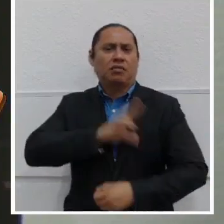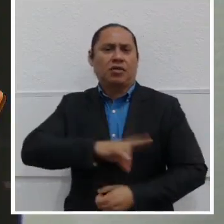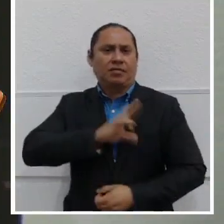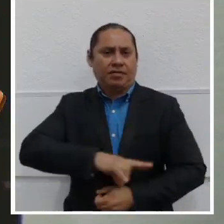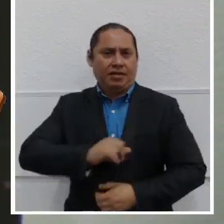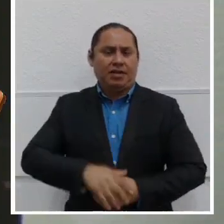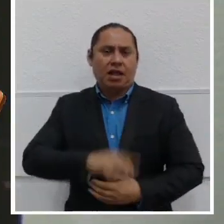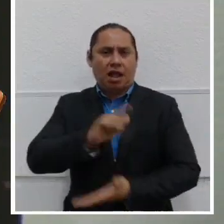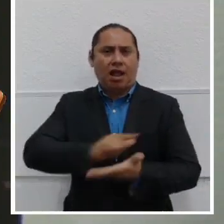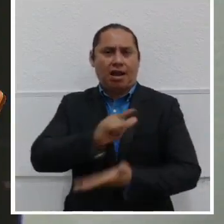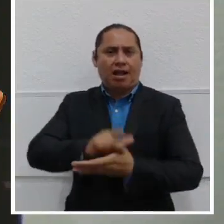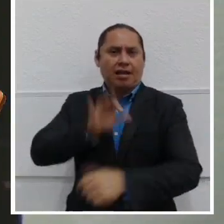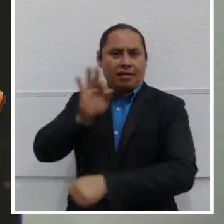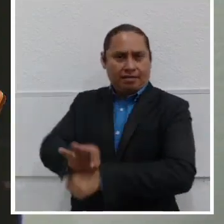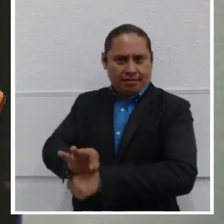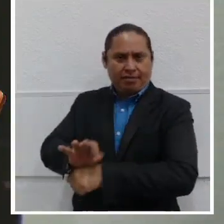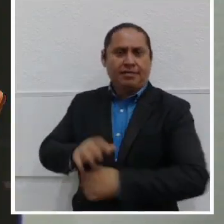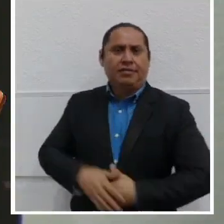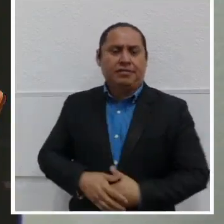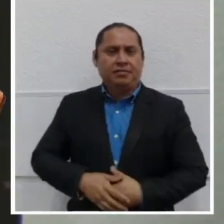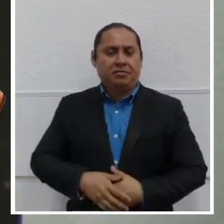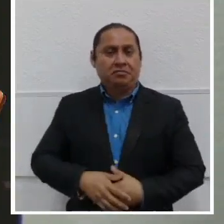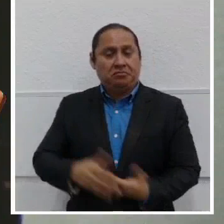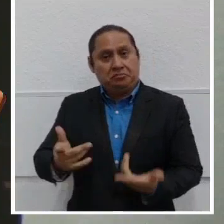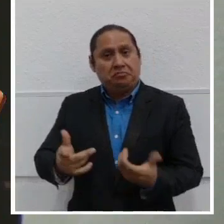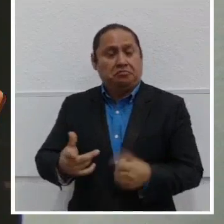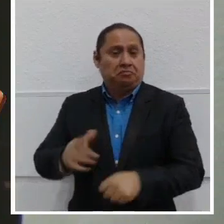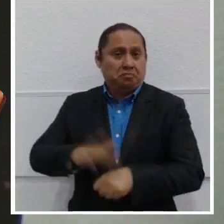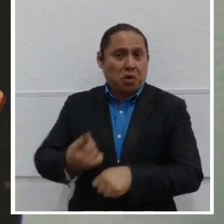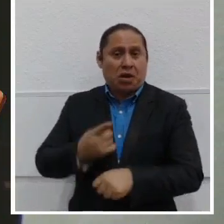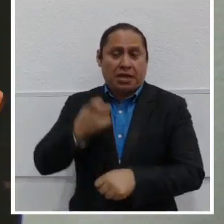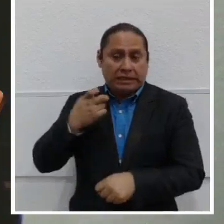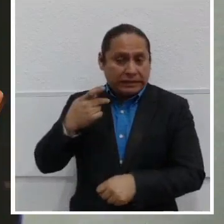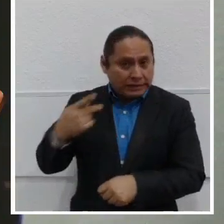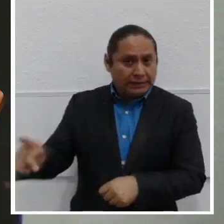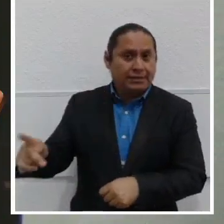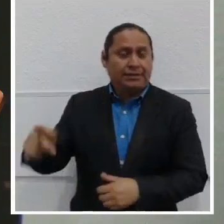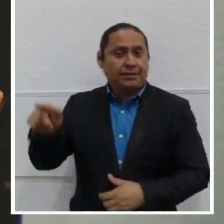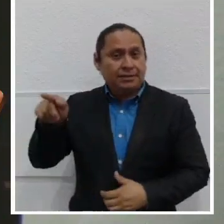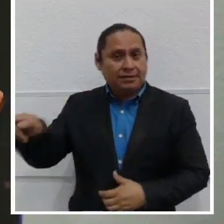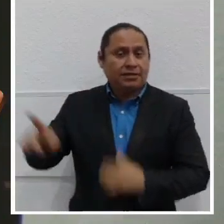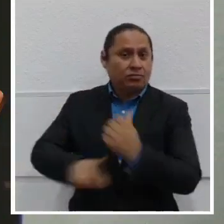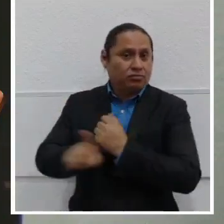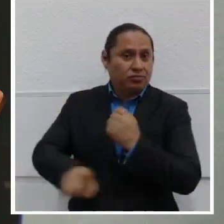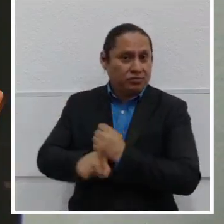la ley lo protegió por la situación que ella estaba